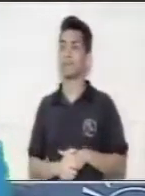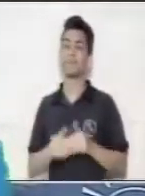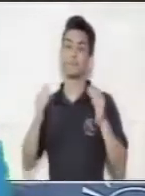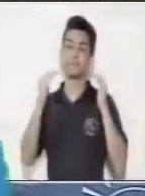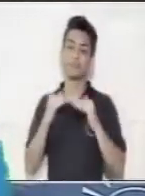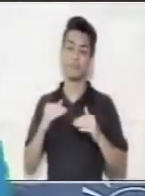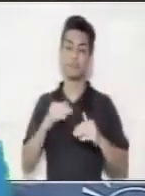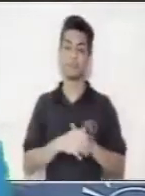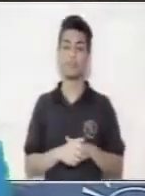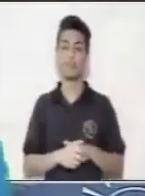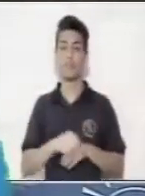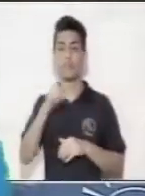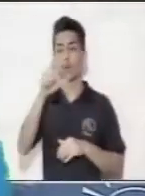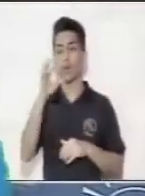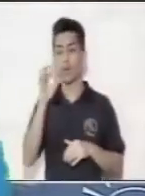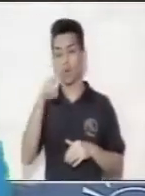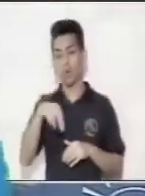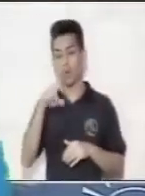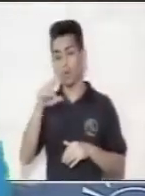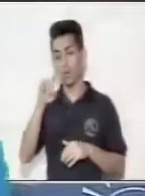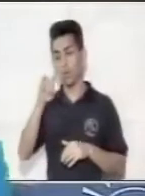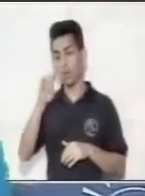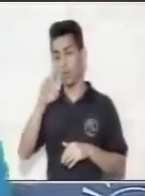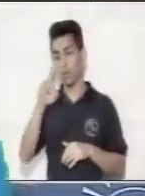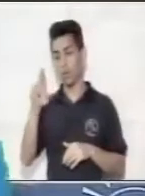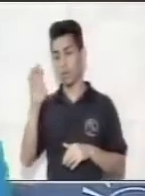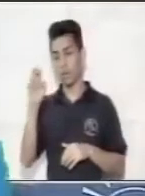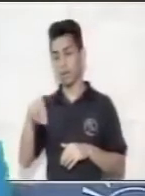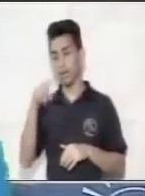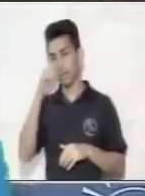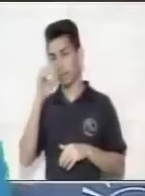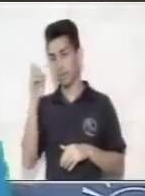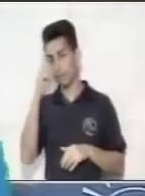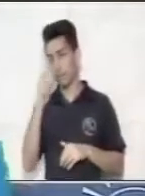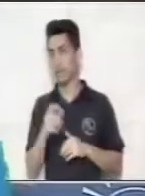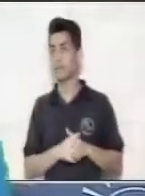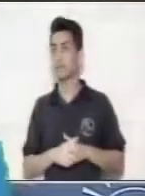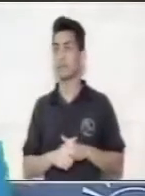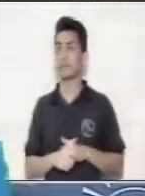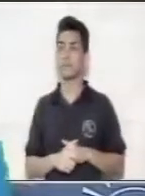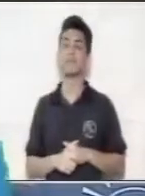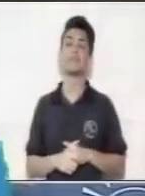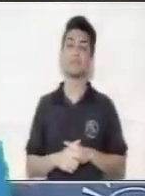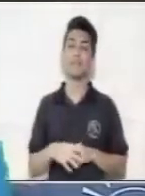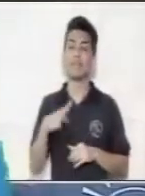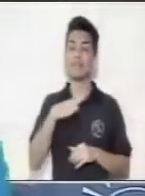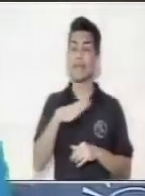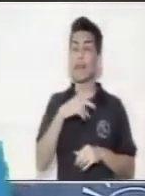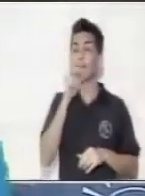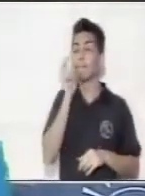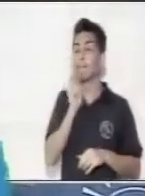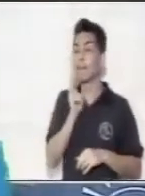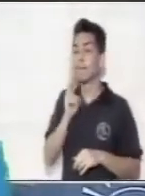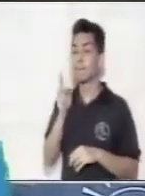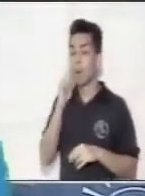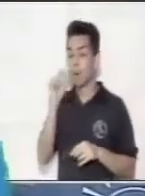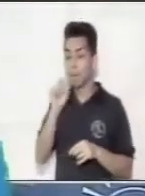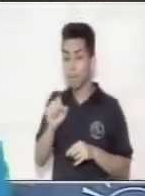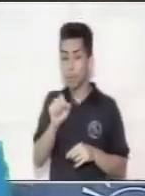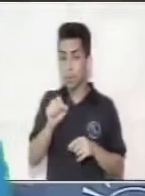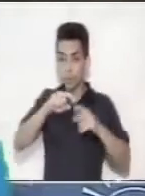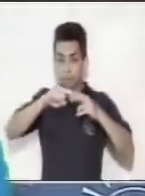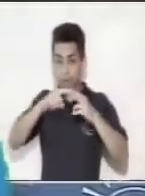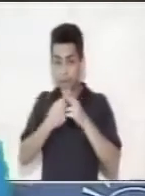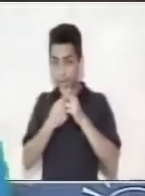los vectores que son concurrentes, que son los que tienen el mismo punto de